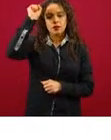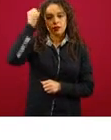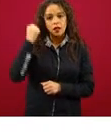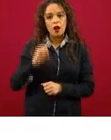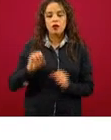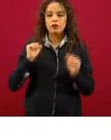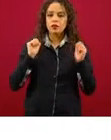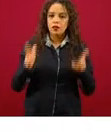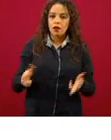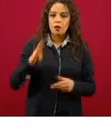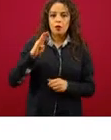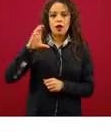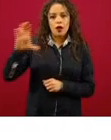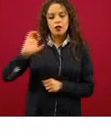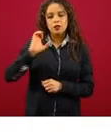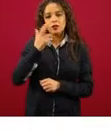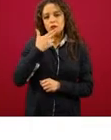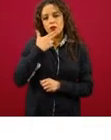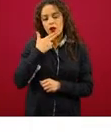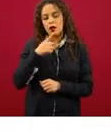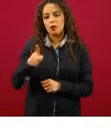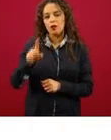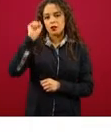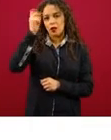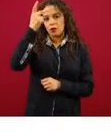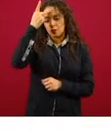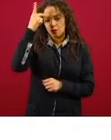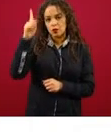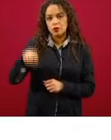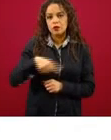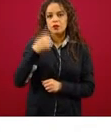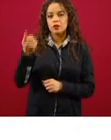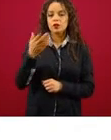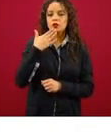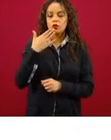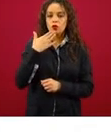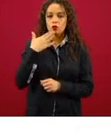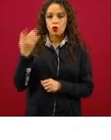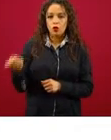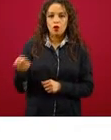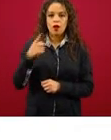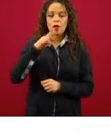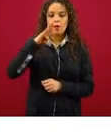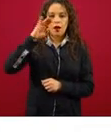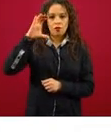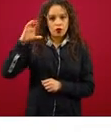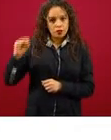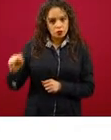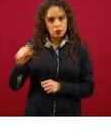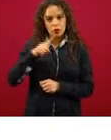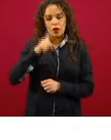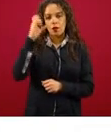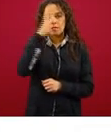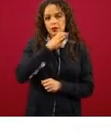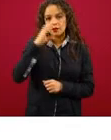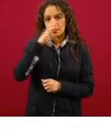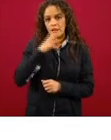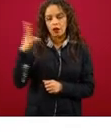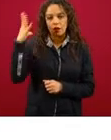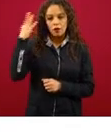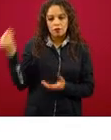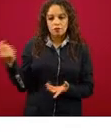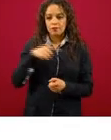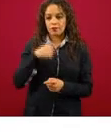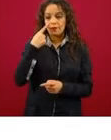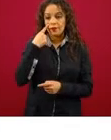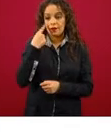California, Chihuahua, San Luis Potosí, Sonora, Tamaulipas, Quintana Roo, Baja California Sur, Aguascalientes, Colima y Zacatecas, que mostraron